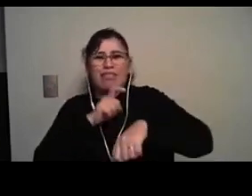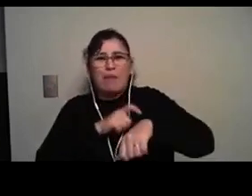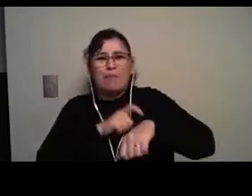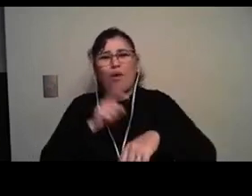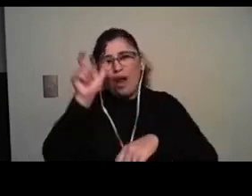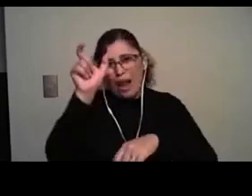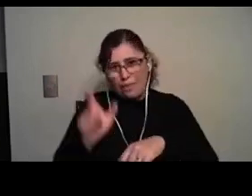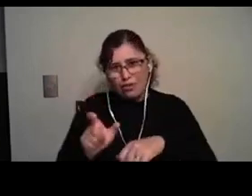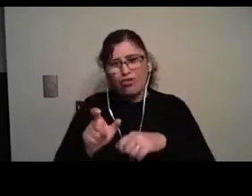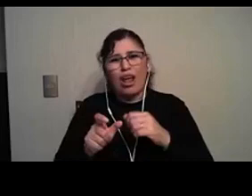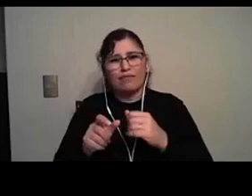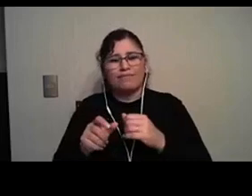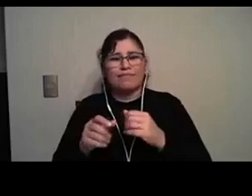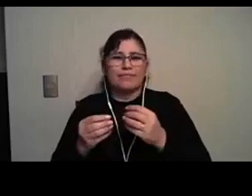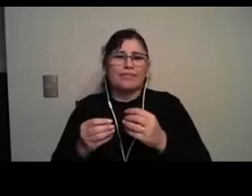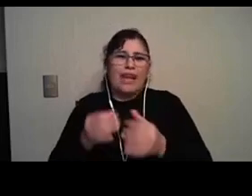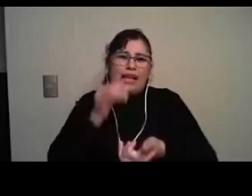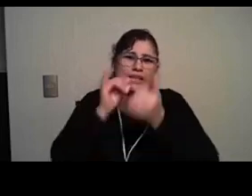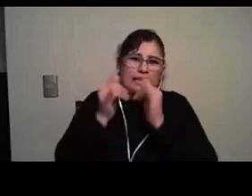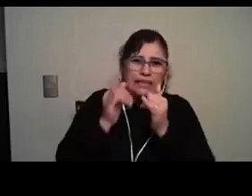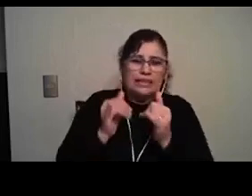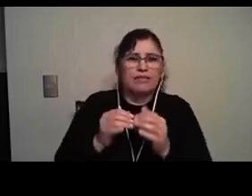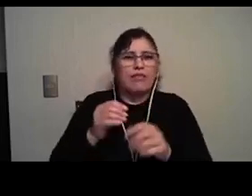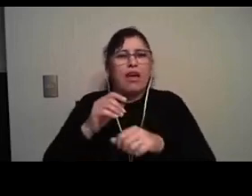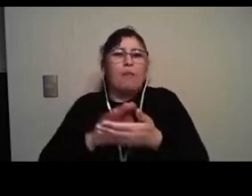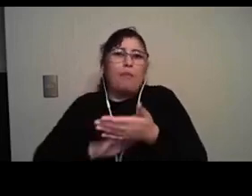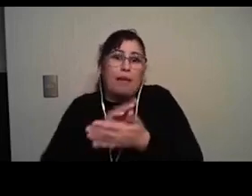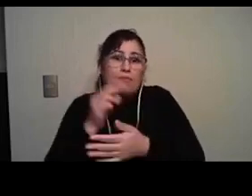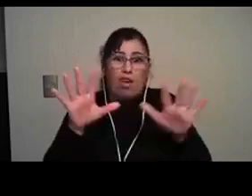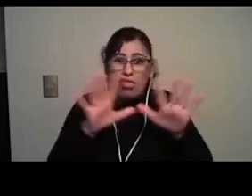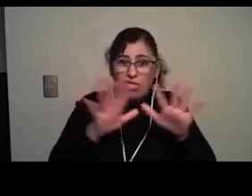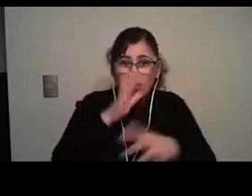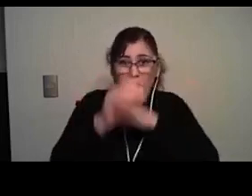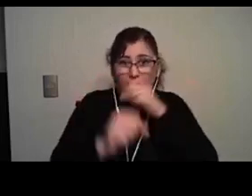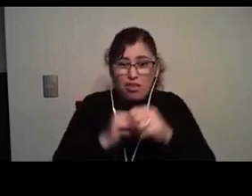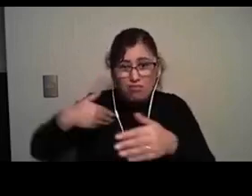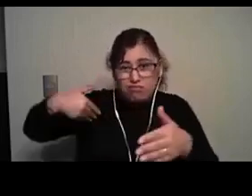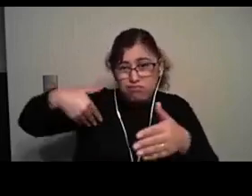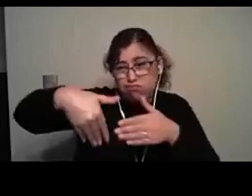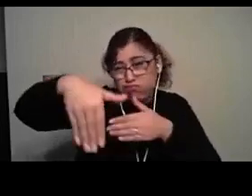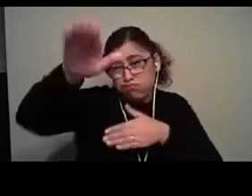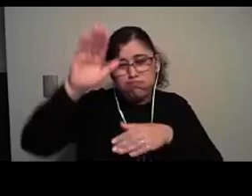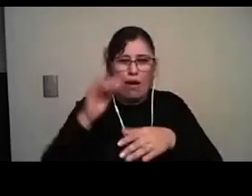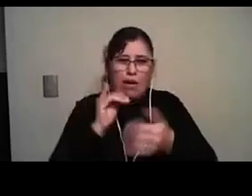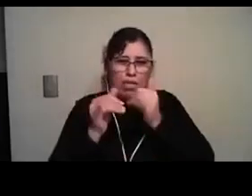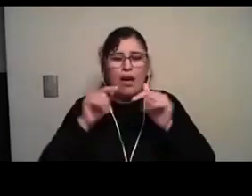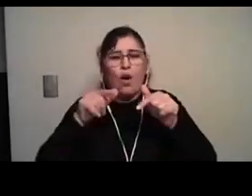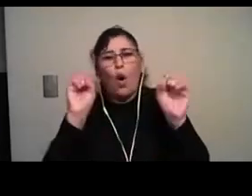estado con el consumo de alcohol. Si ya son 15, 10 o 20 años, probablemente sea muchísimo más difícil